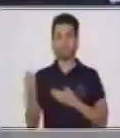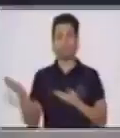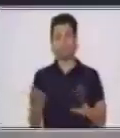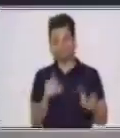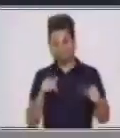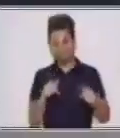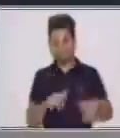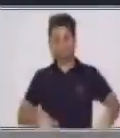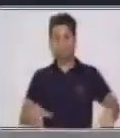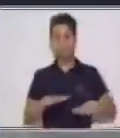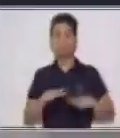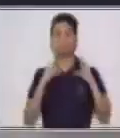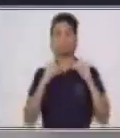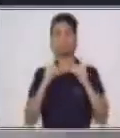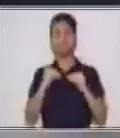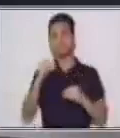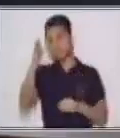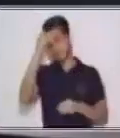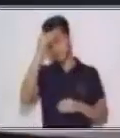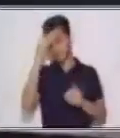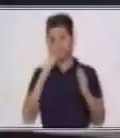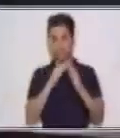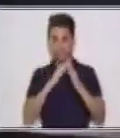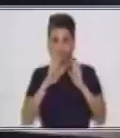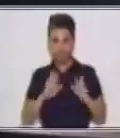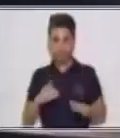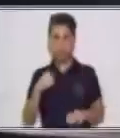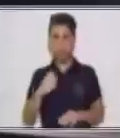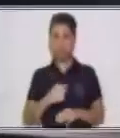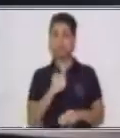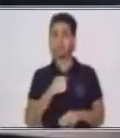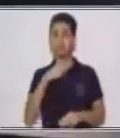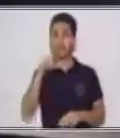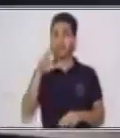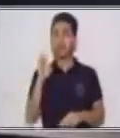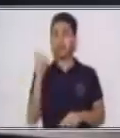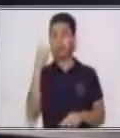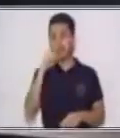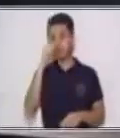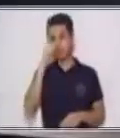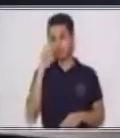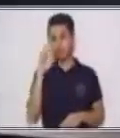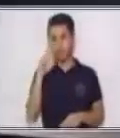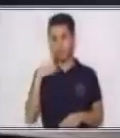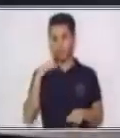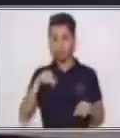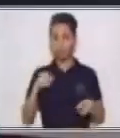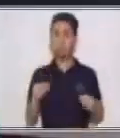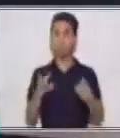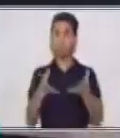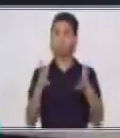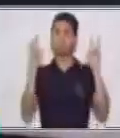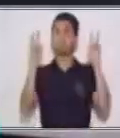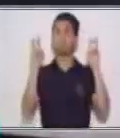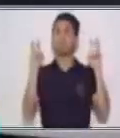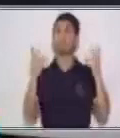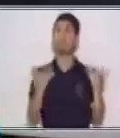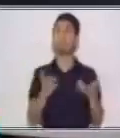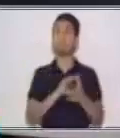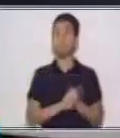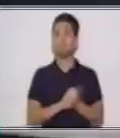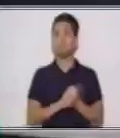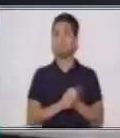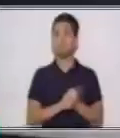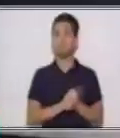Bienvenido a este espacio educativo Aprendo en Casa. Soy Lester López y en esta oportunidad desarrollaré el tema